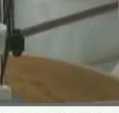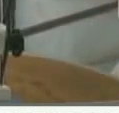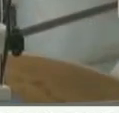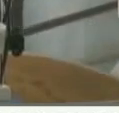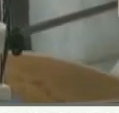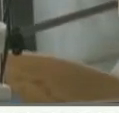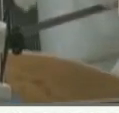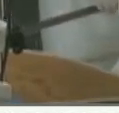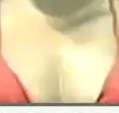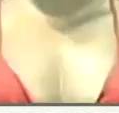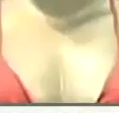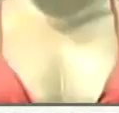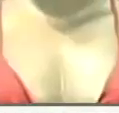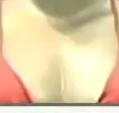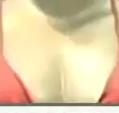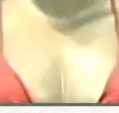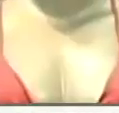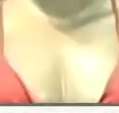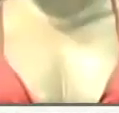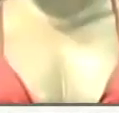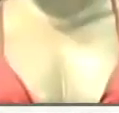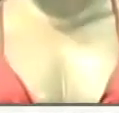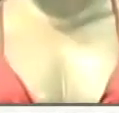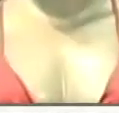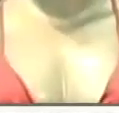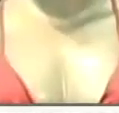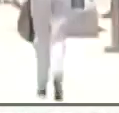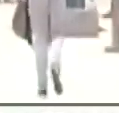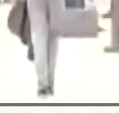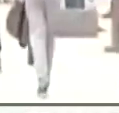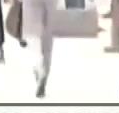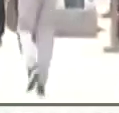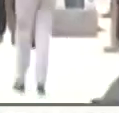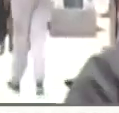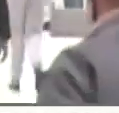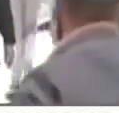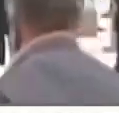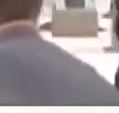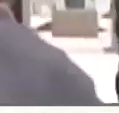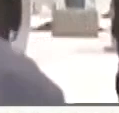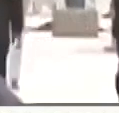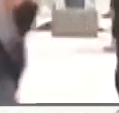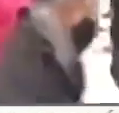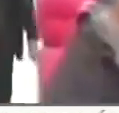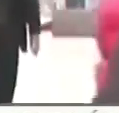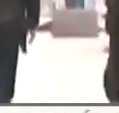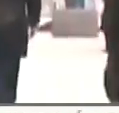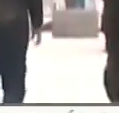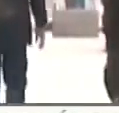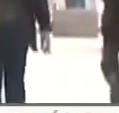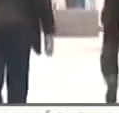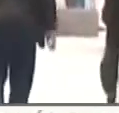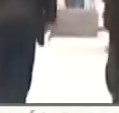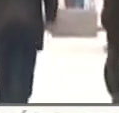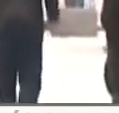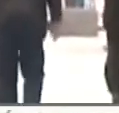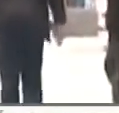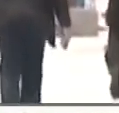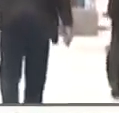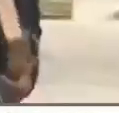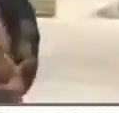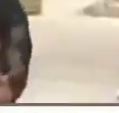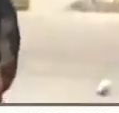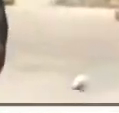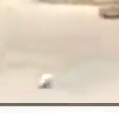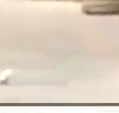fue la gran preocupación para las autoridades por los viajes, aglomeraciones y el alto riesgo de contagio en la población